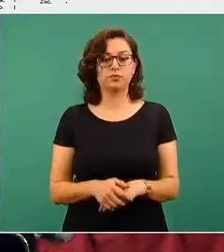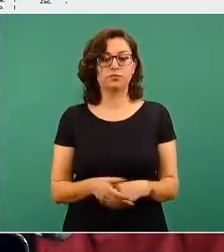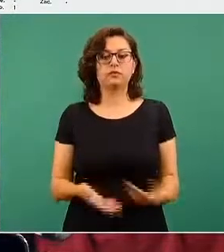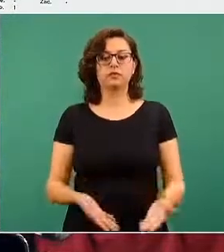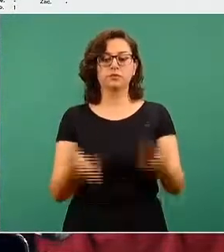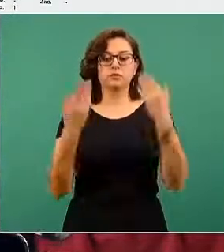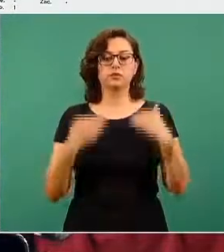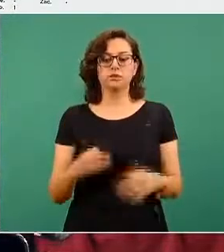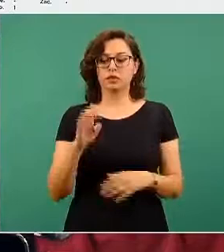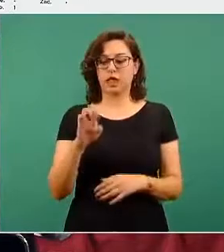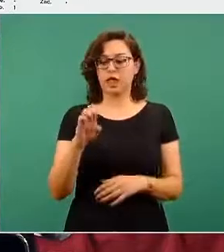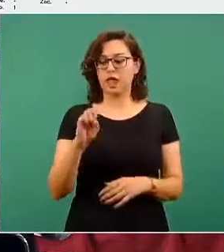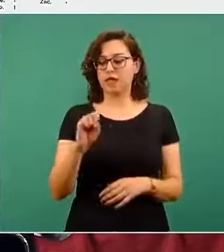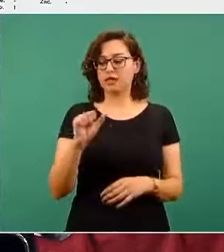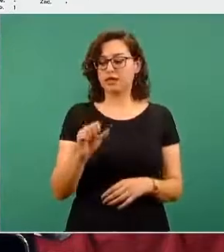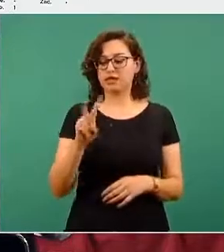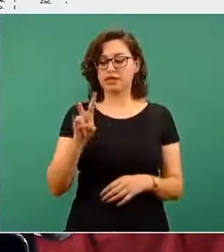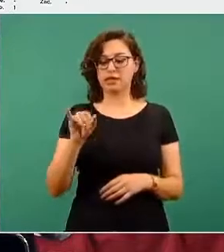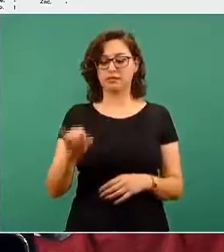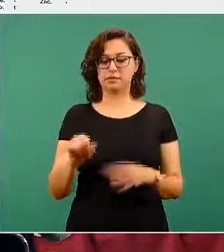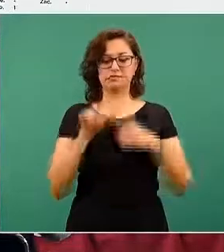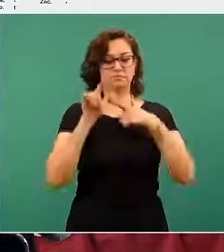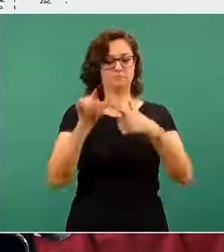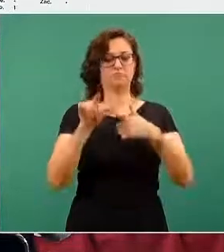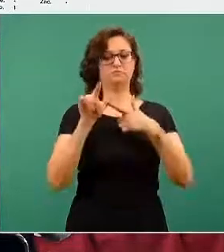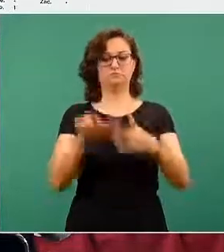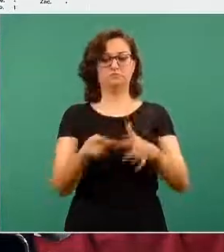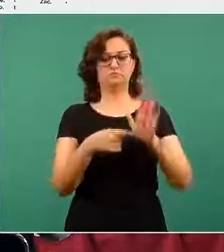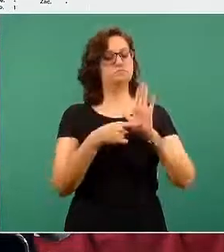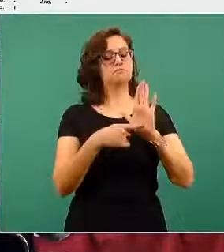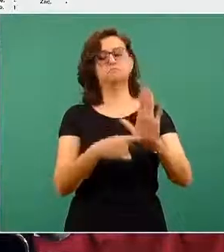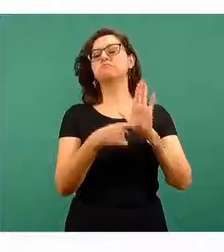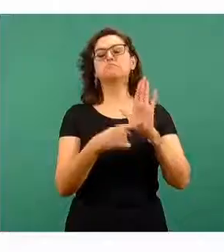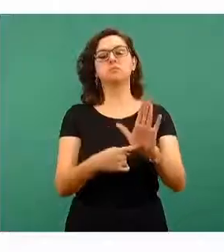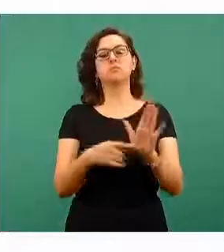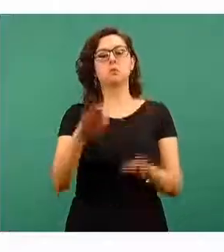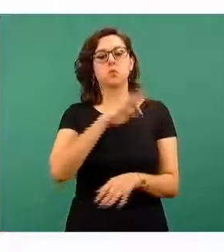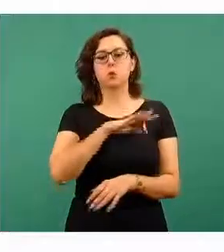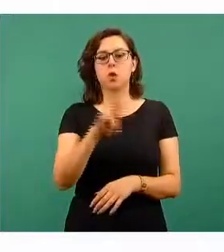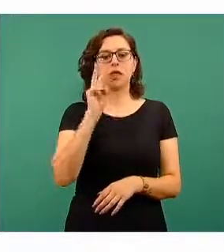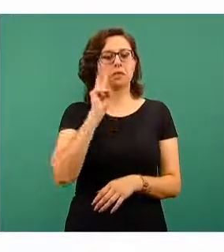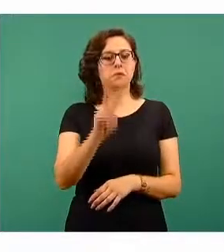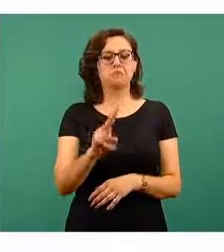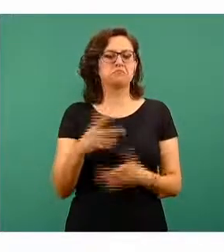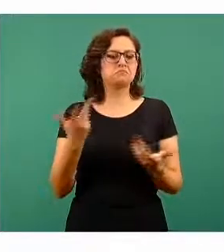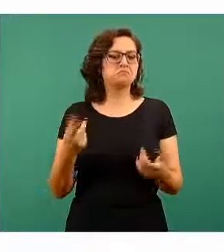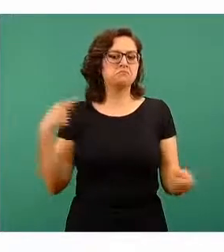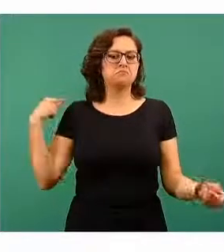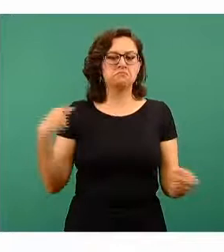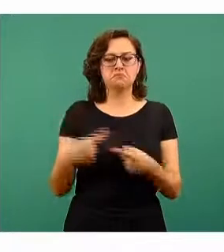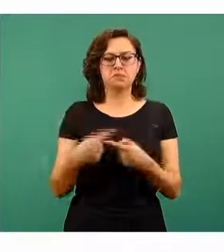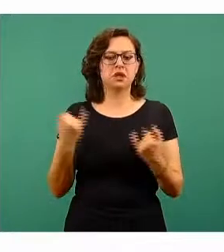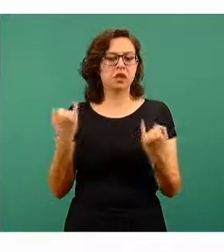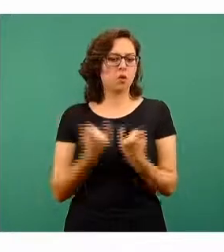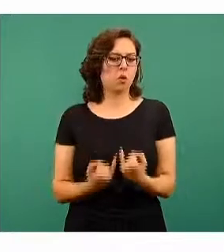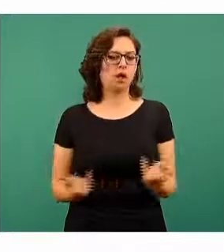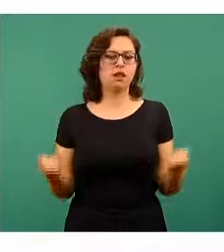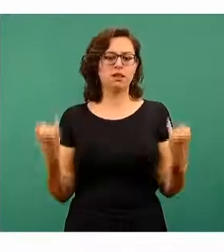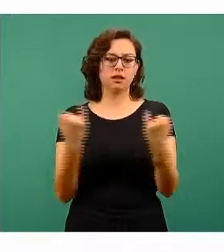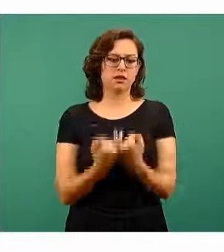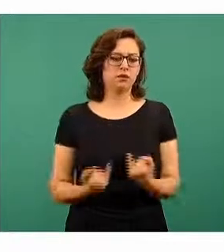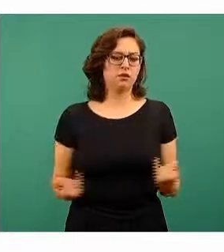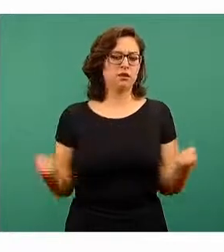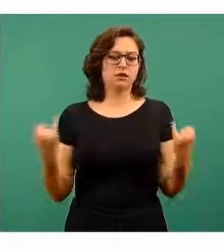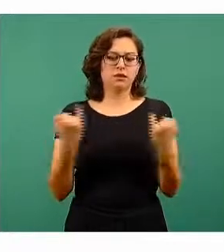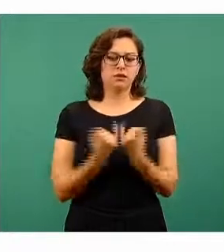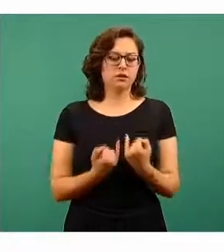Los ESAVIS los seguiremos presentando siempre, no han cambiado, como pueden ver ustedes, prácticamente desde el inicio de